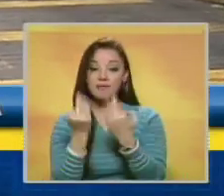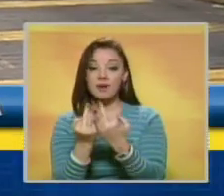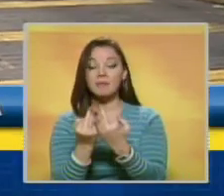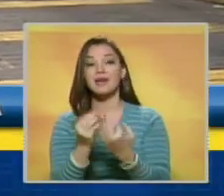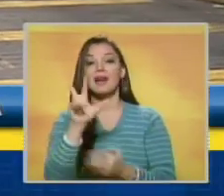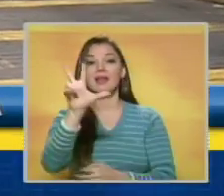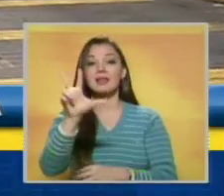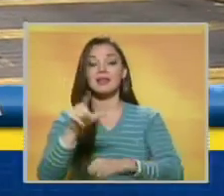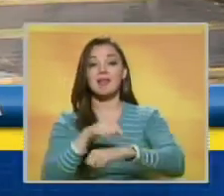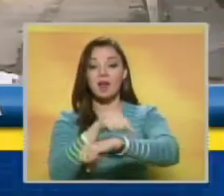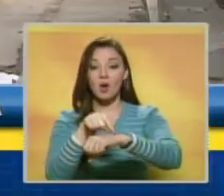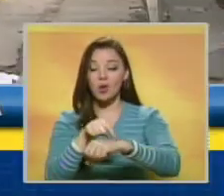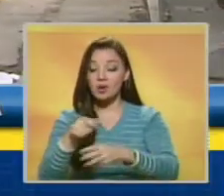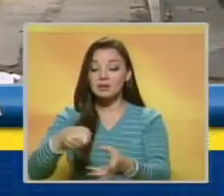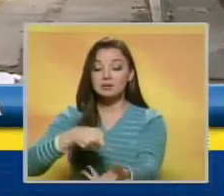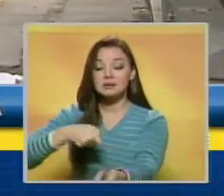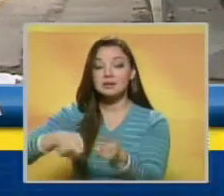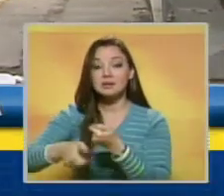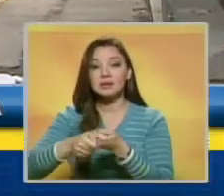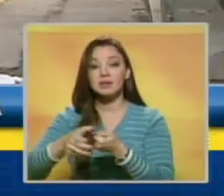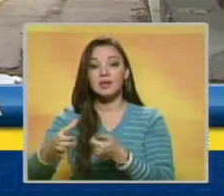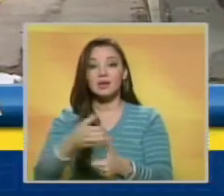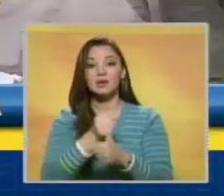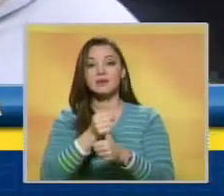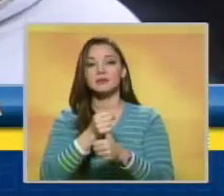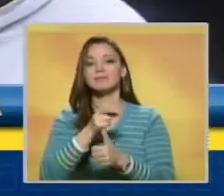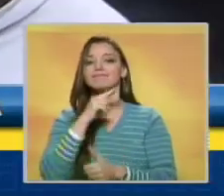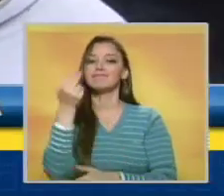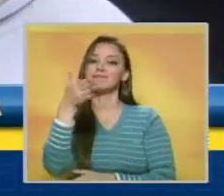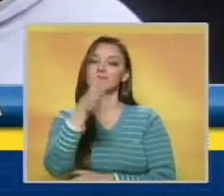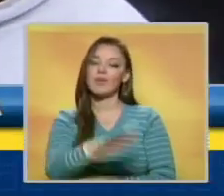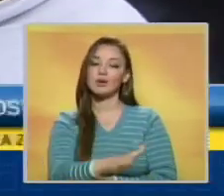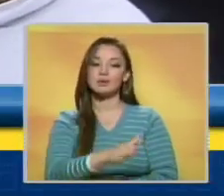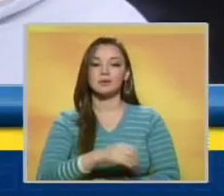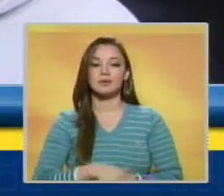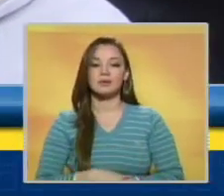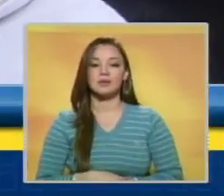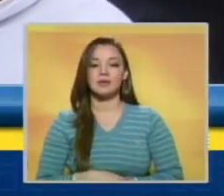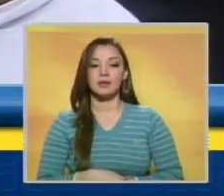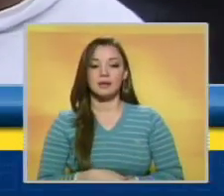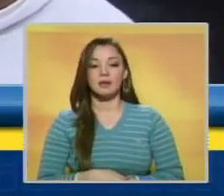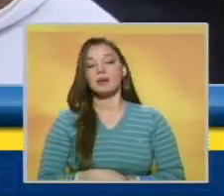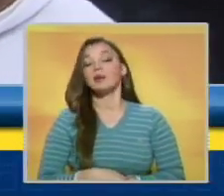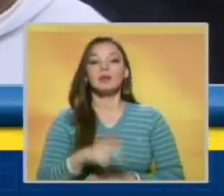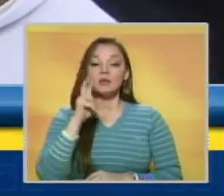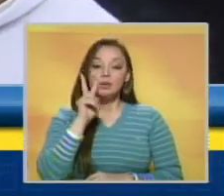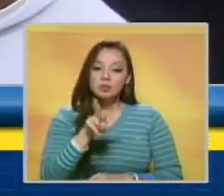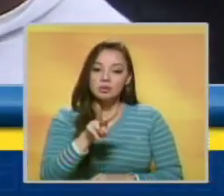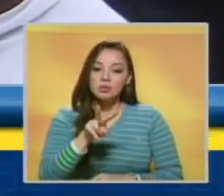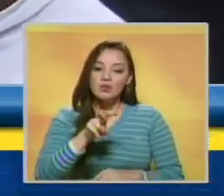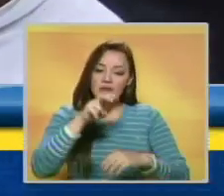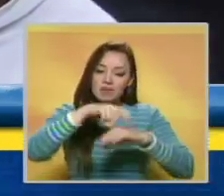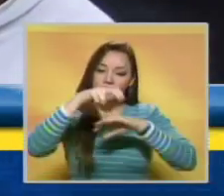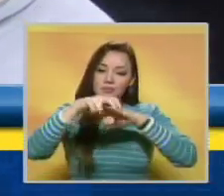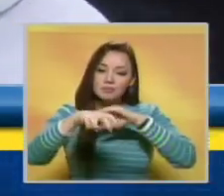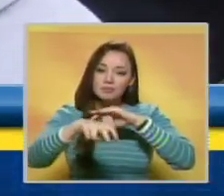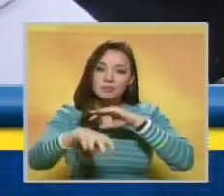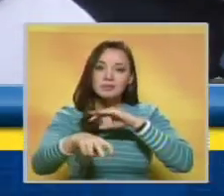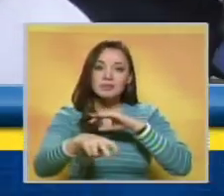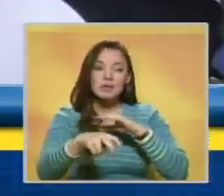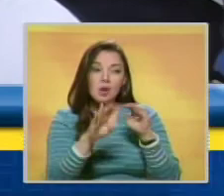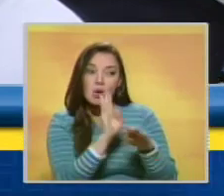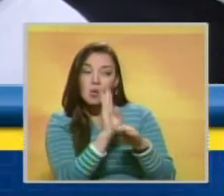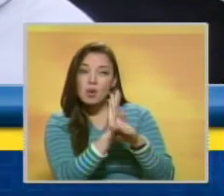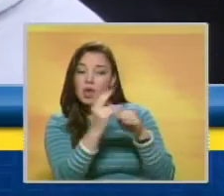tres horas en rescatarlo y cuando lo hicieron había perdido la vida. Me imagino yo que corriendo hacia abajo, salvando su vida